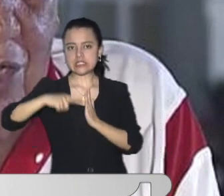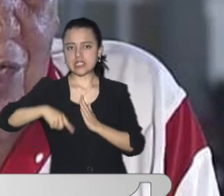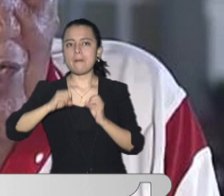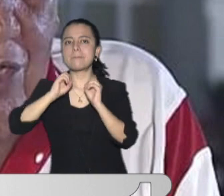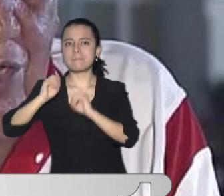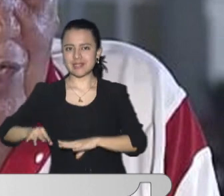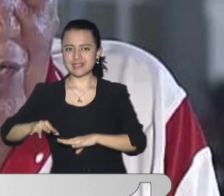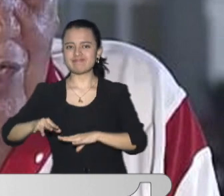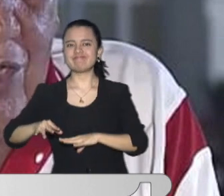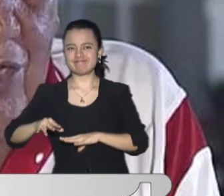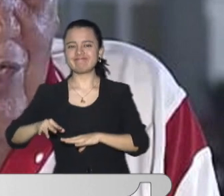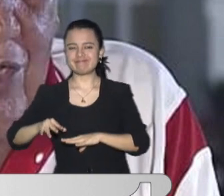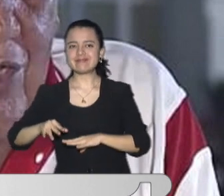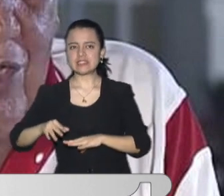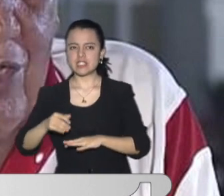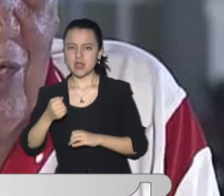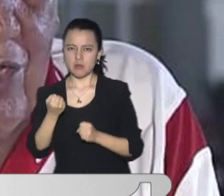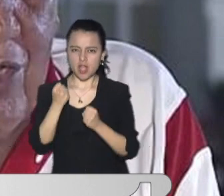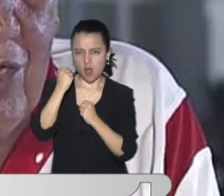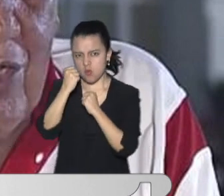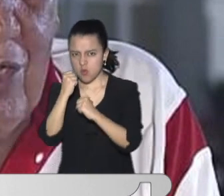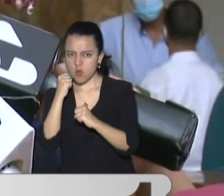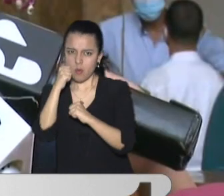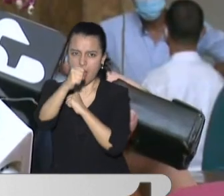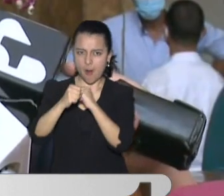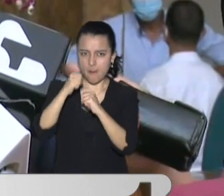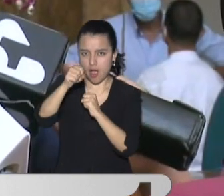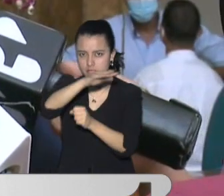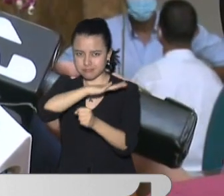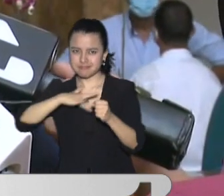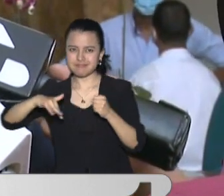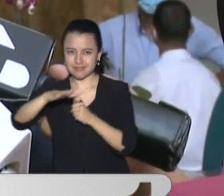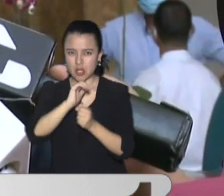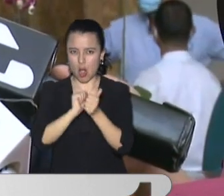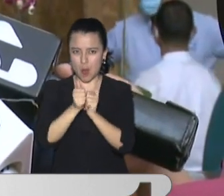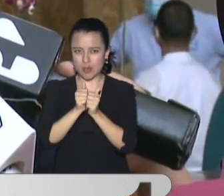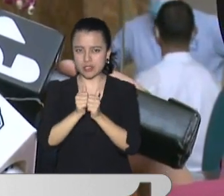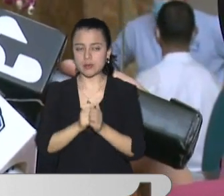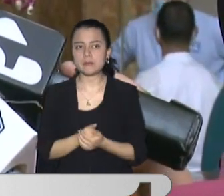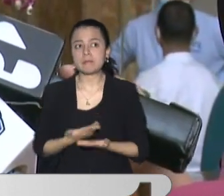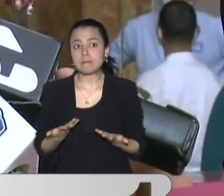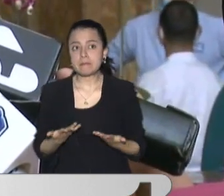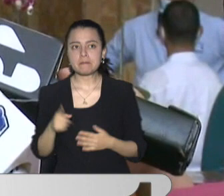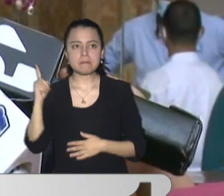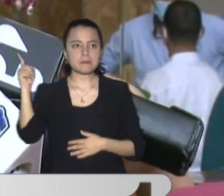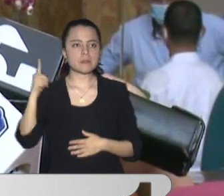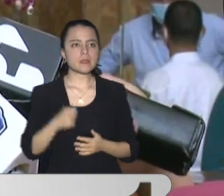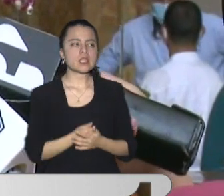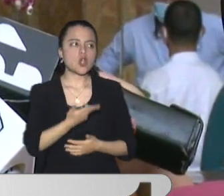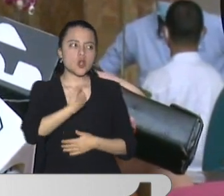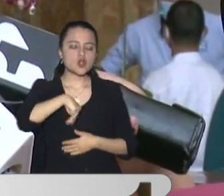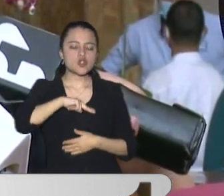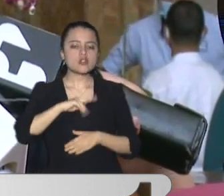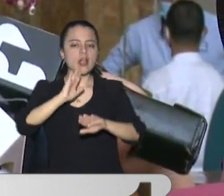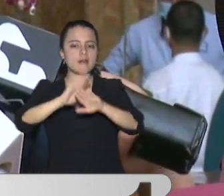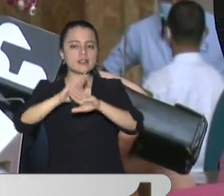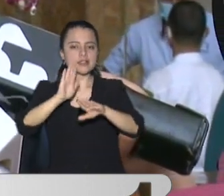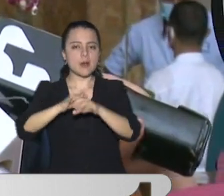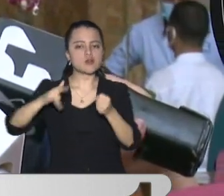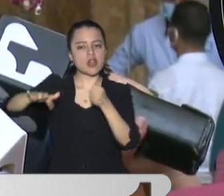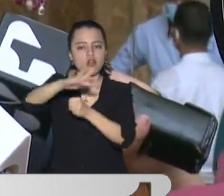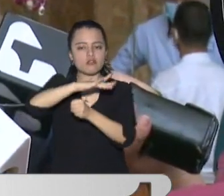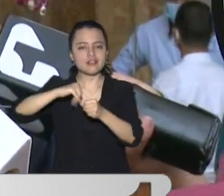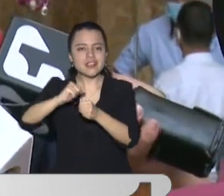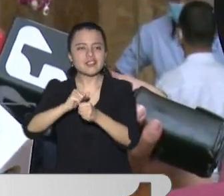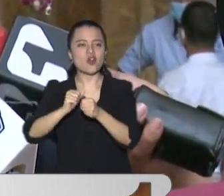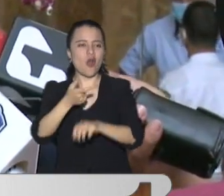de presunto acoso sexual que hay en su contra. Lo que hicimos fue comunicarle al comité de ética de la liga que tenía que